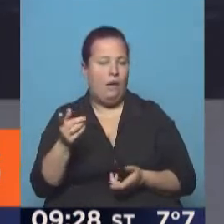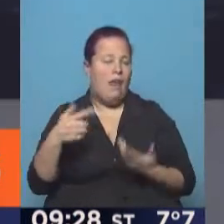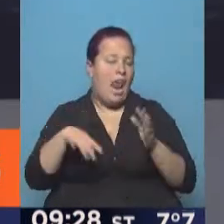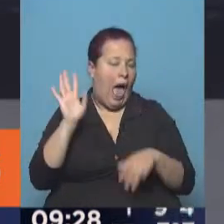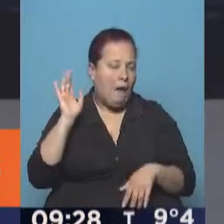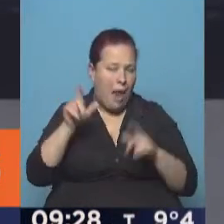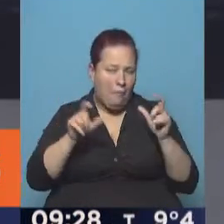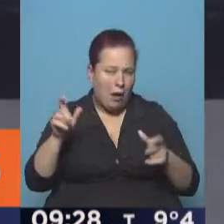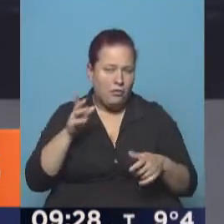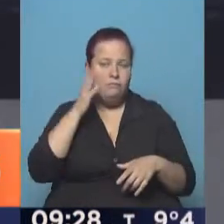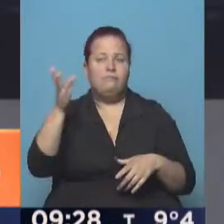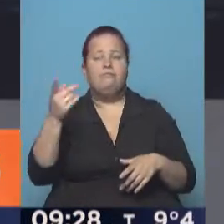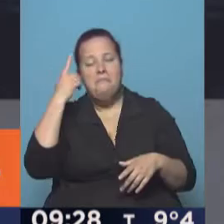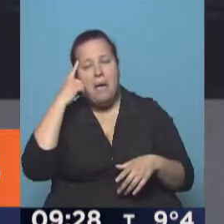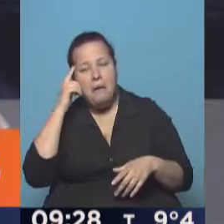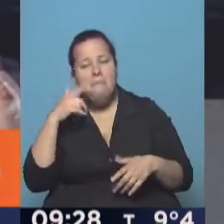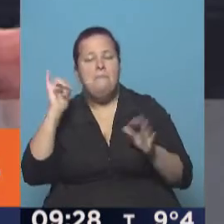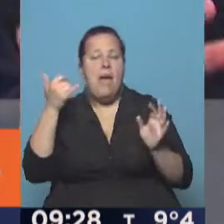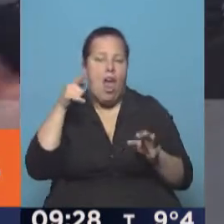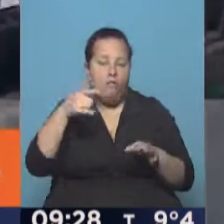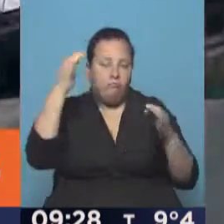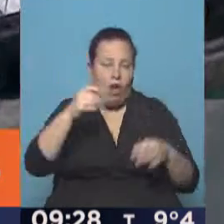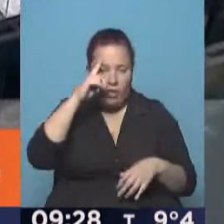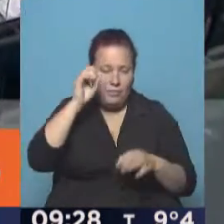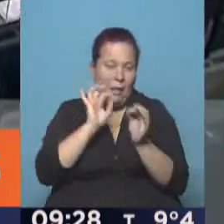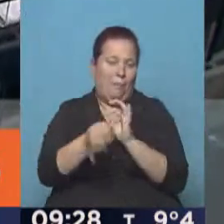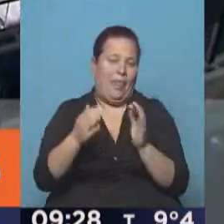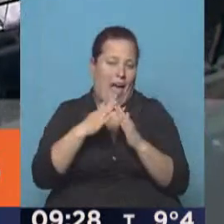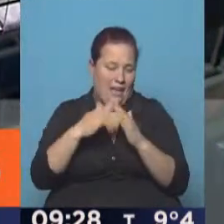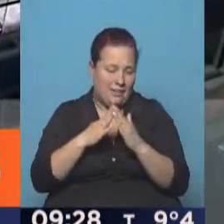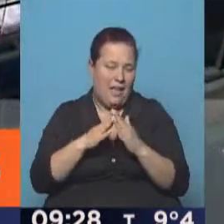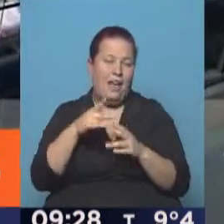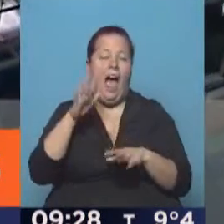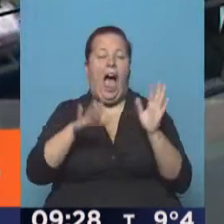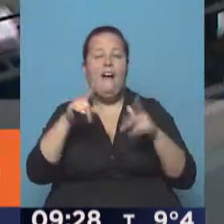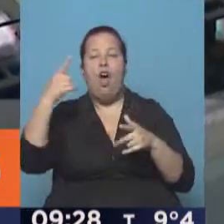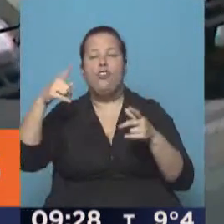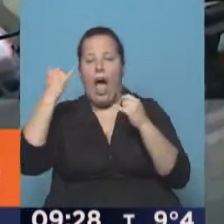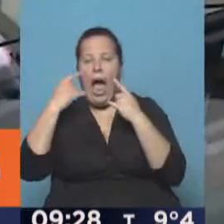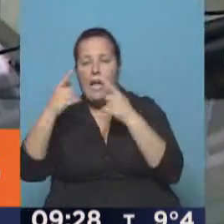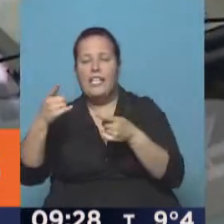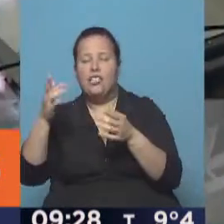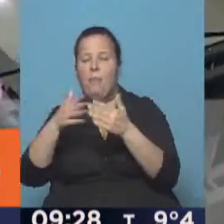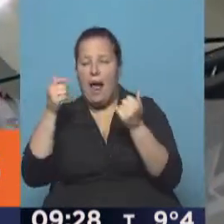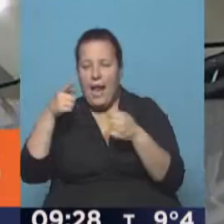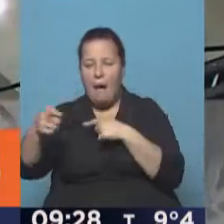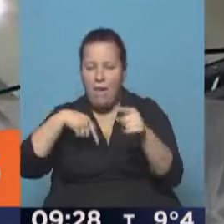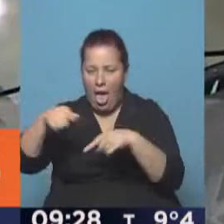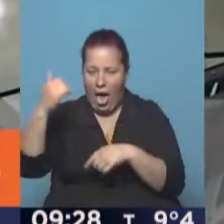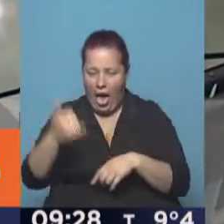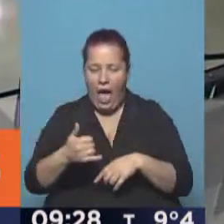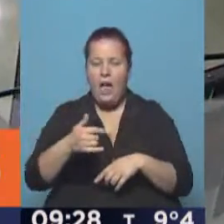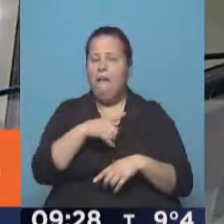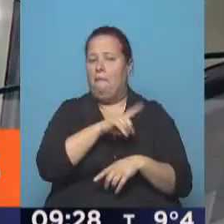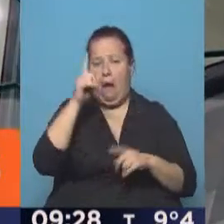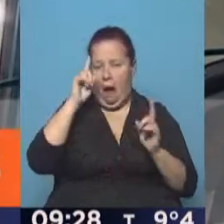mayor parte de la gente va donde le parece que en general es el hospital que tiene más cercano. Y por ahí tiene centros de atención ambulatorias que están funcionando y